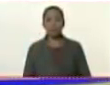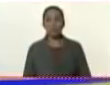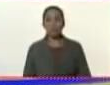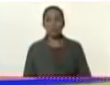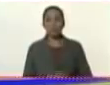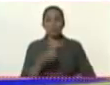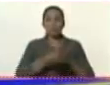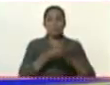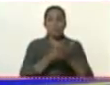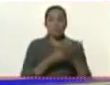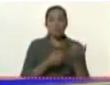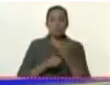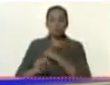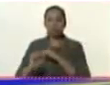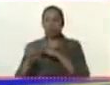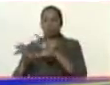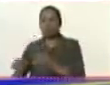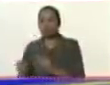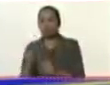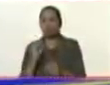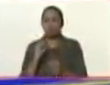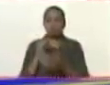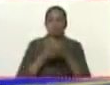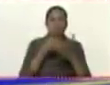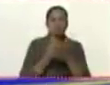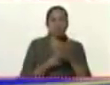para luchar contra el imperialismo